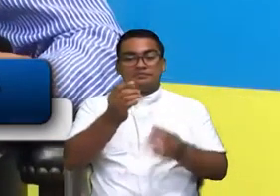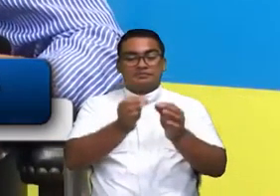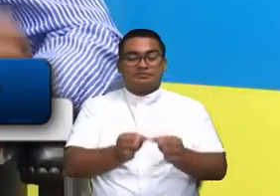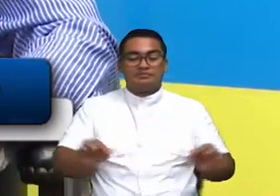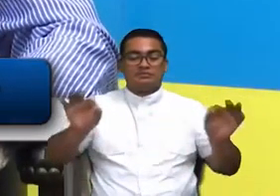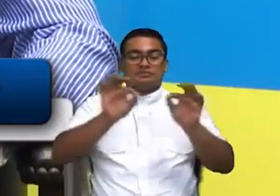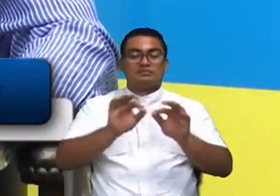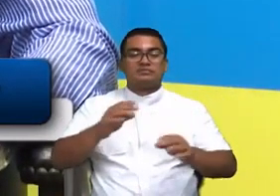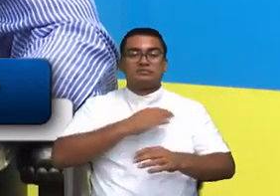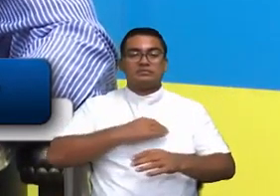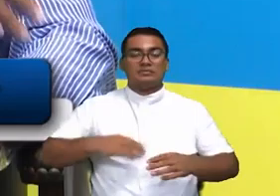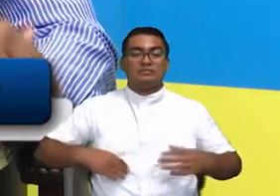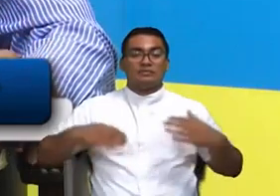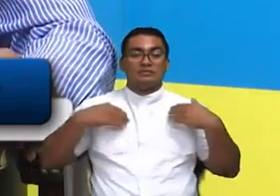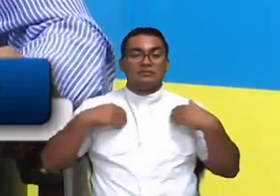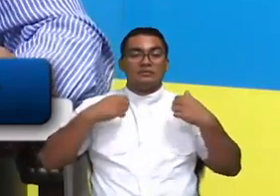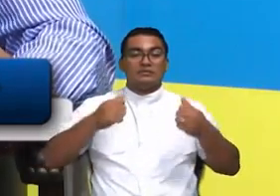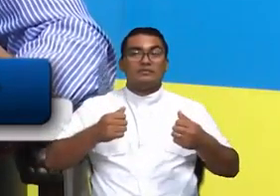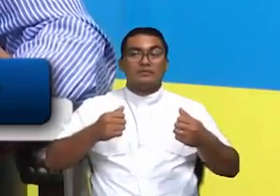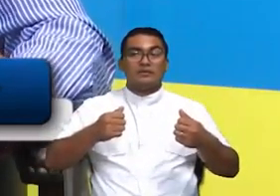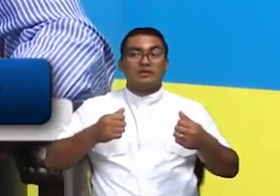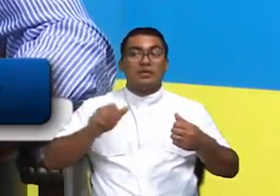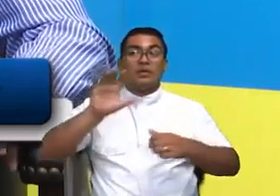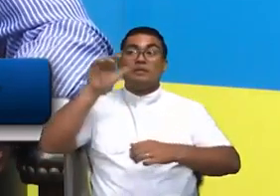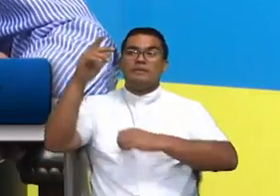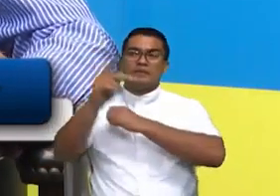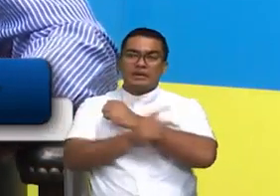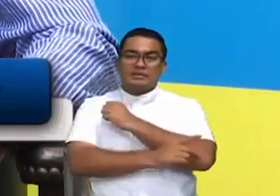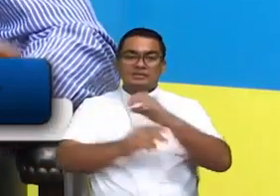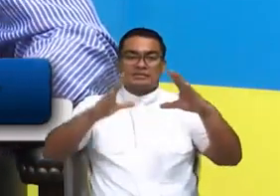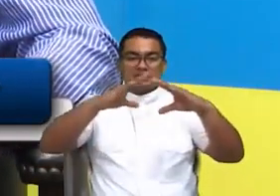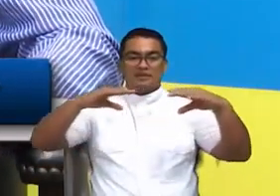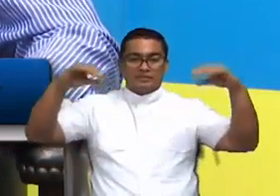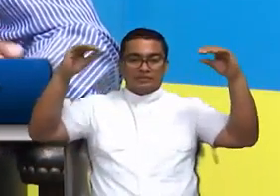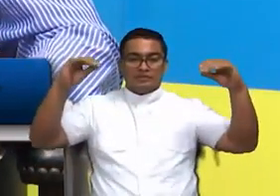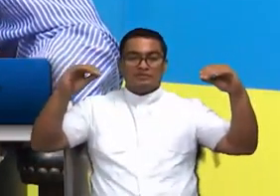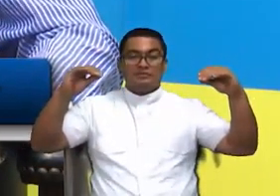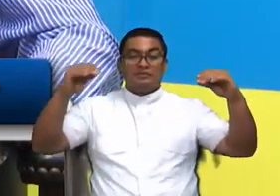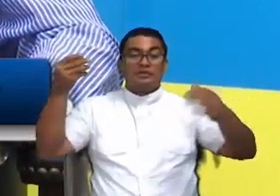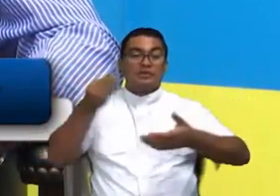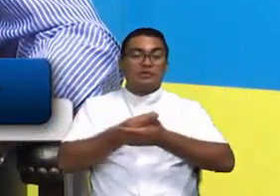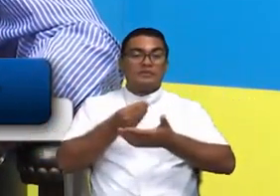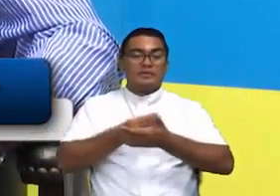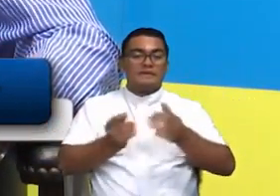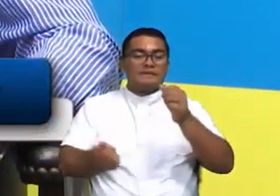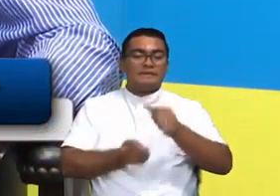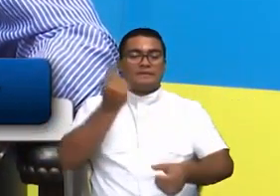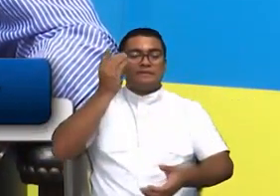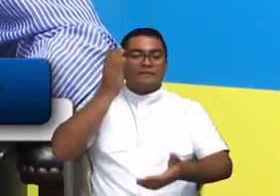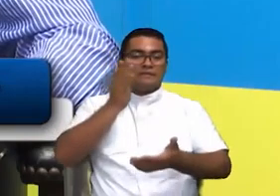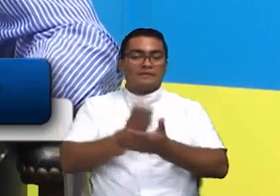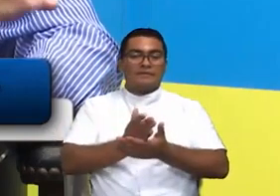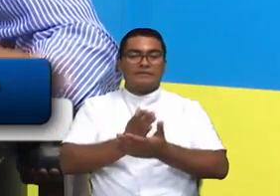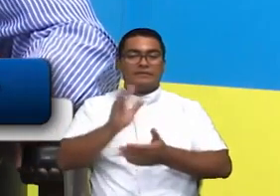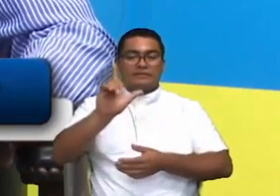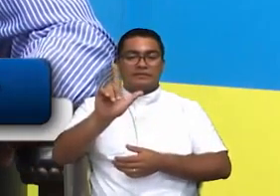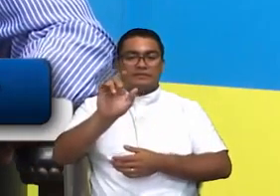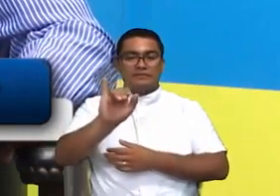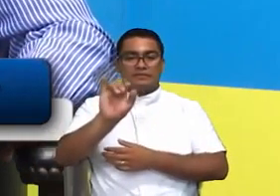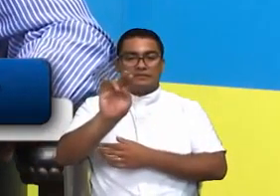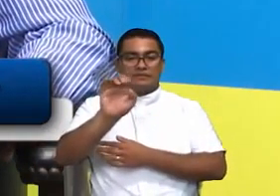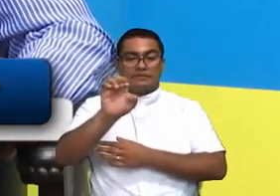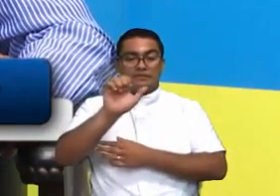de Salud con la colaboración de Japón, si no mal recuerdo, ¿verdad? Sí. Para la adquisición del primer acelerador lineal